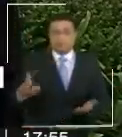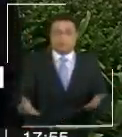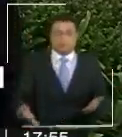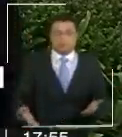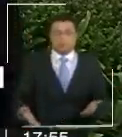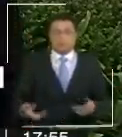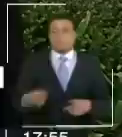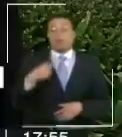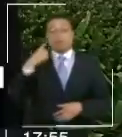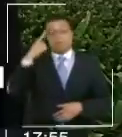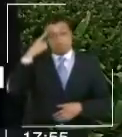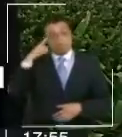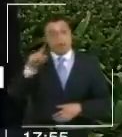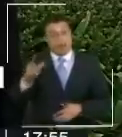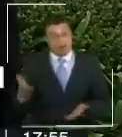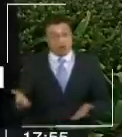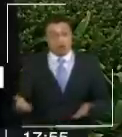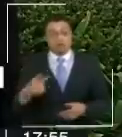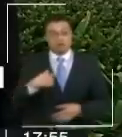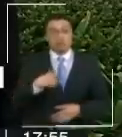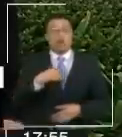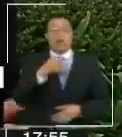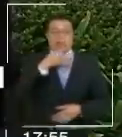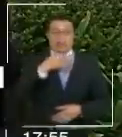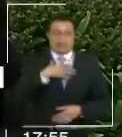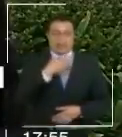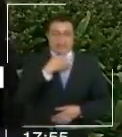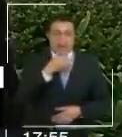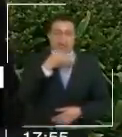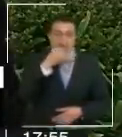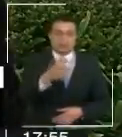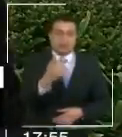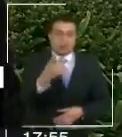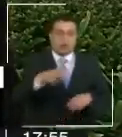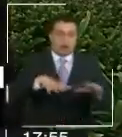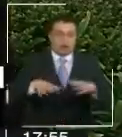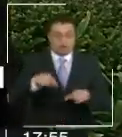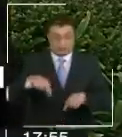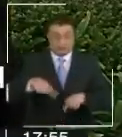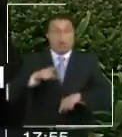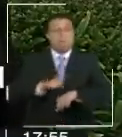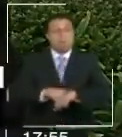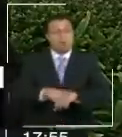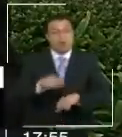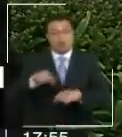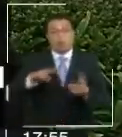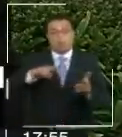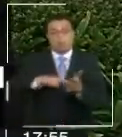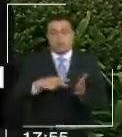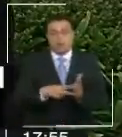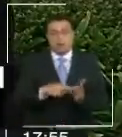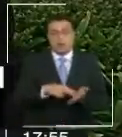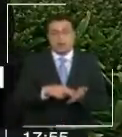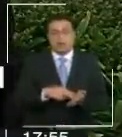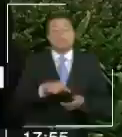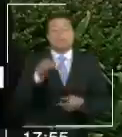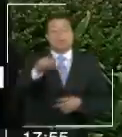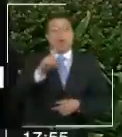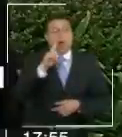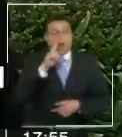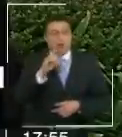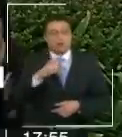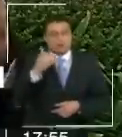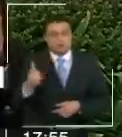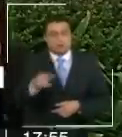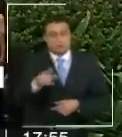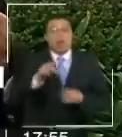embargo, quiero decir lo siguiente. En estos momentos de crisis, lo que clásicamente ocurre con los